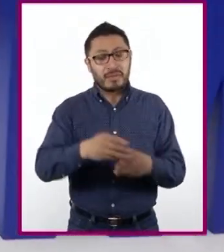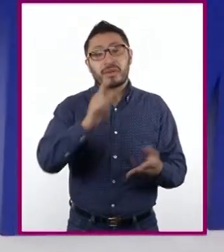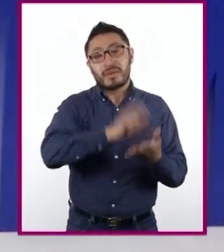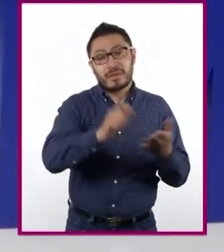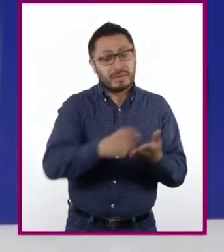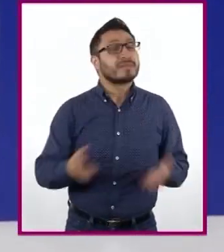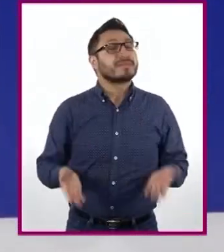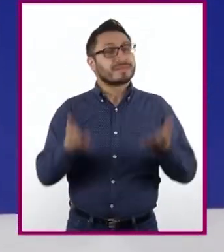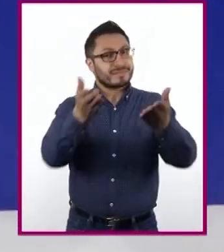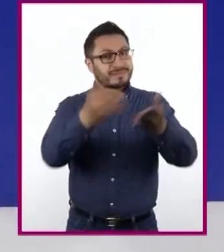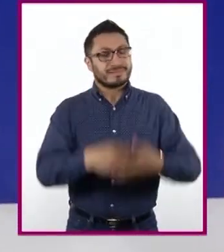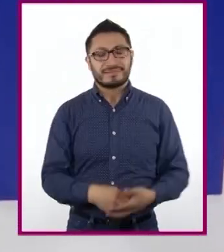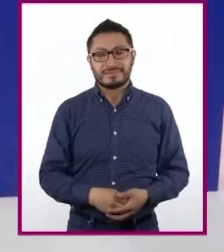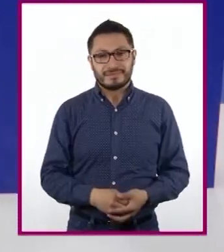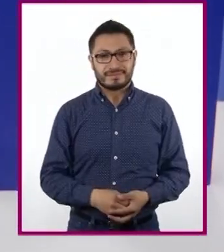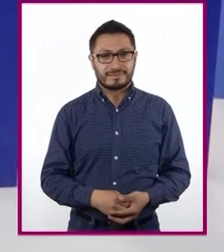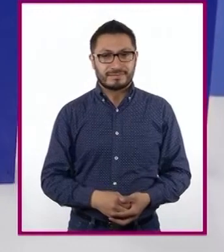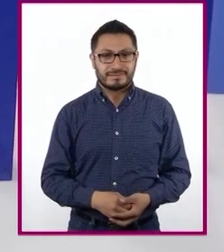se ha dicho.